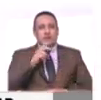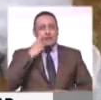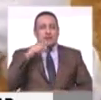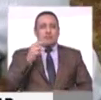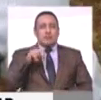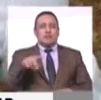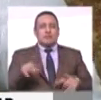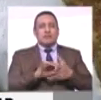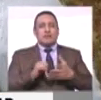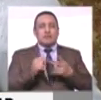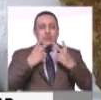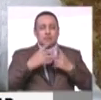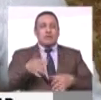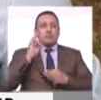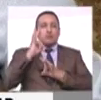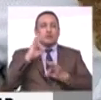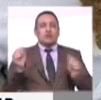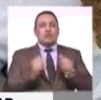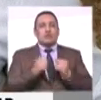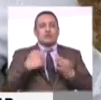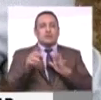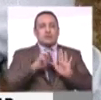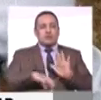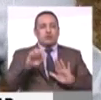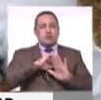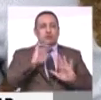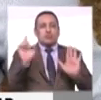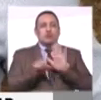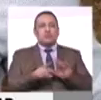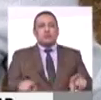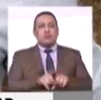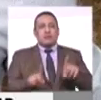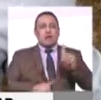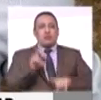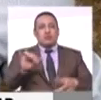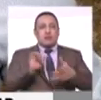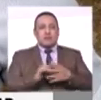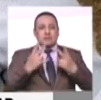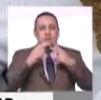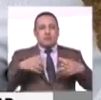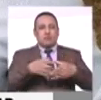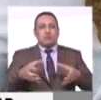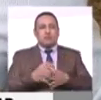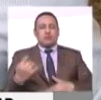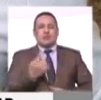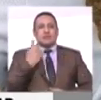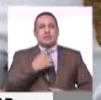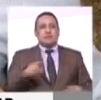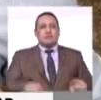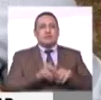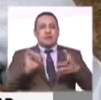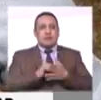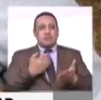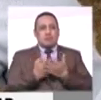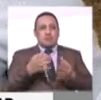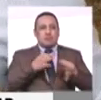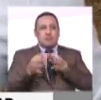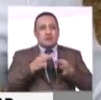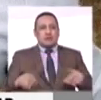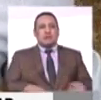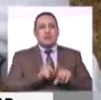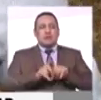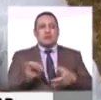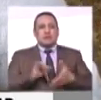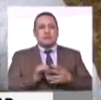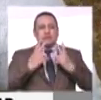Requeñiquen. Hemos venido a exponer dos proyectos, uno sobre el canal de regadío de revestimiento de canal,